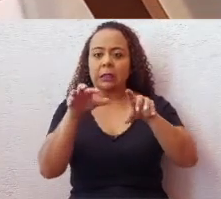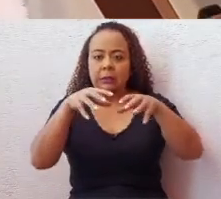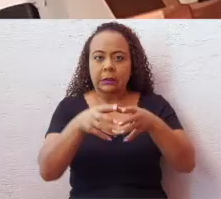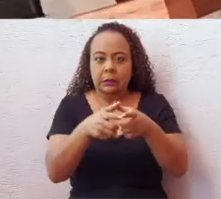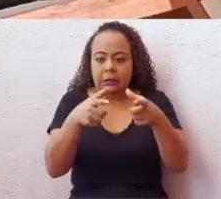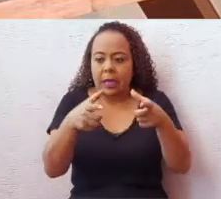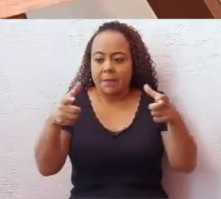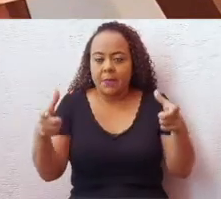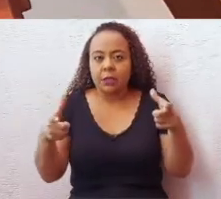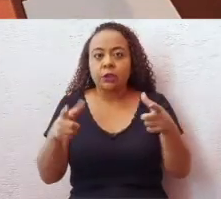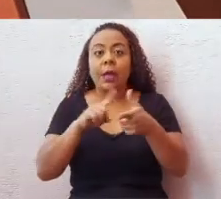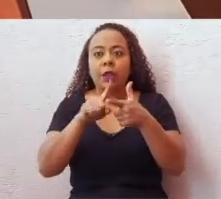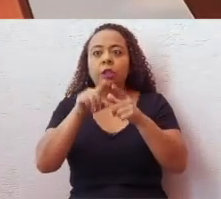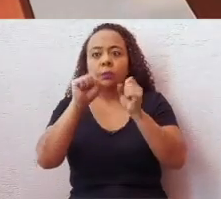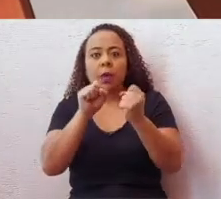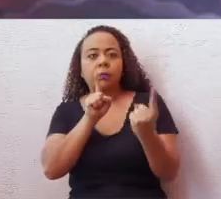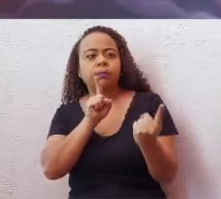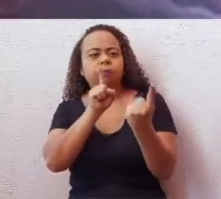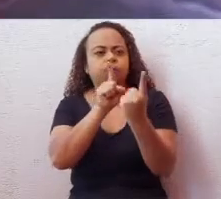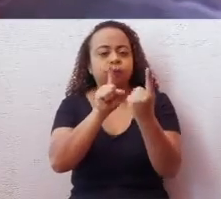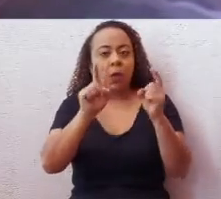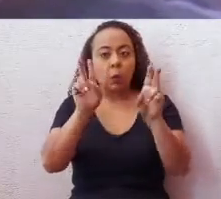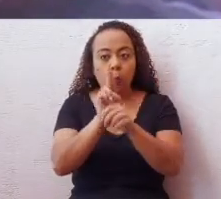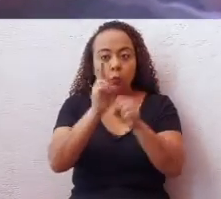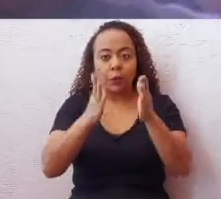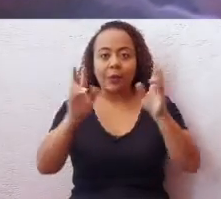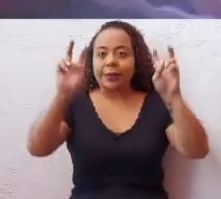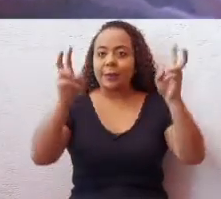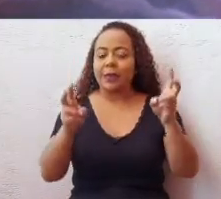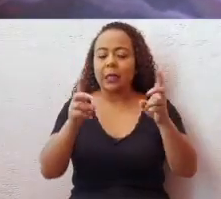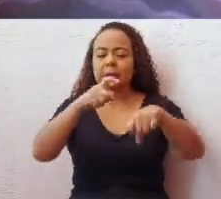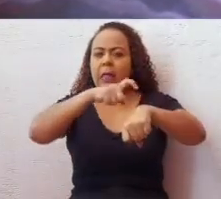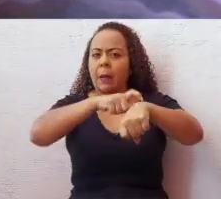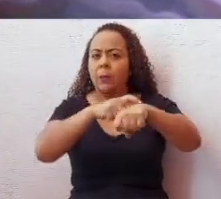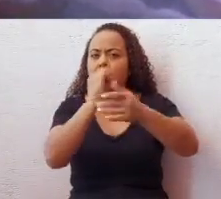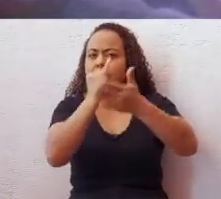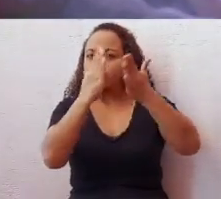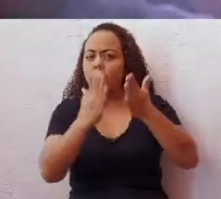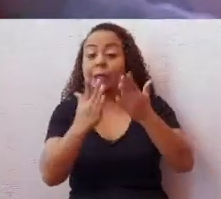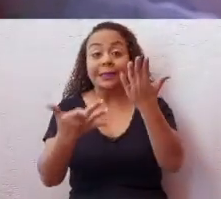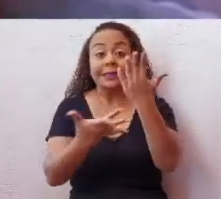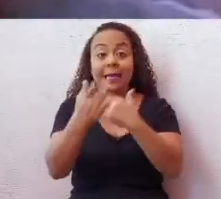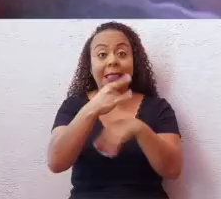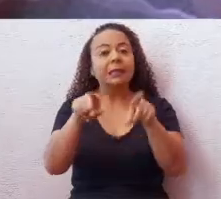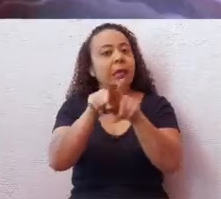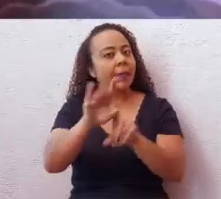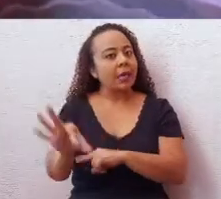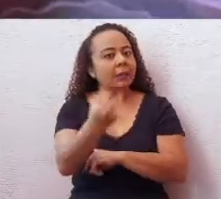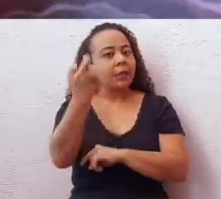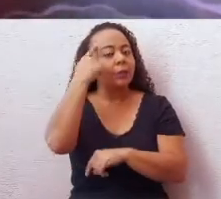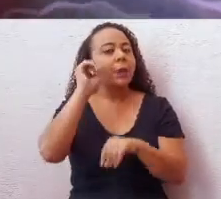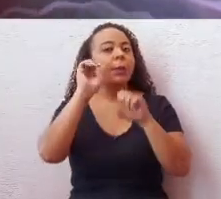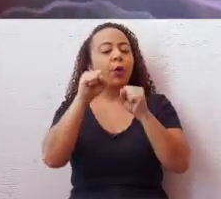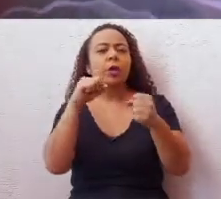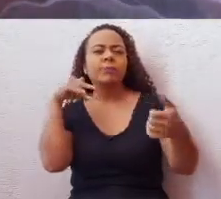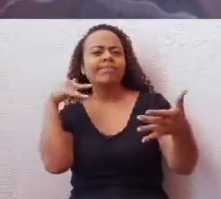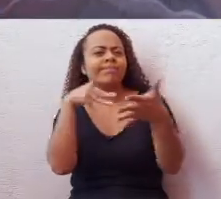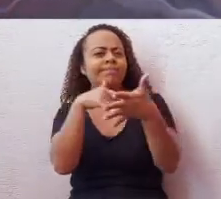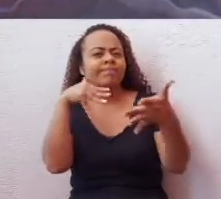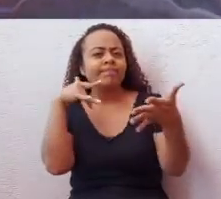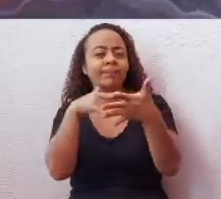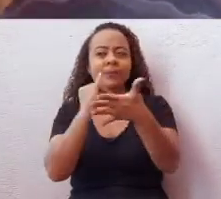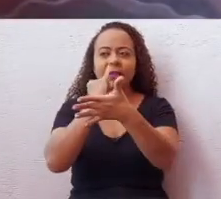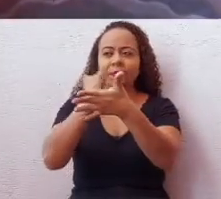las cuales se acercan al usuario a temáticas épocas autores técnicas y estilos para poder estudiarlas